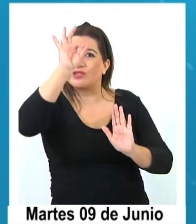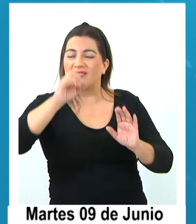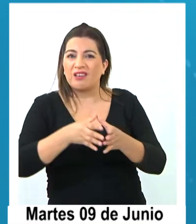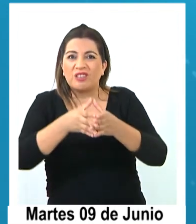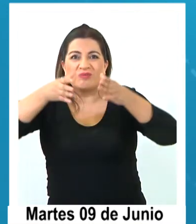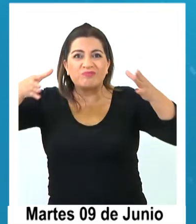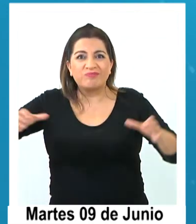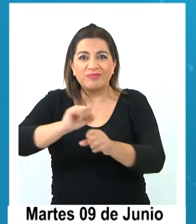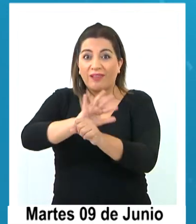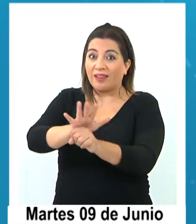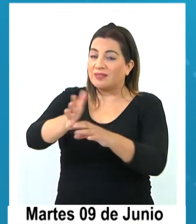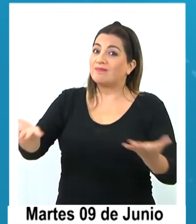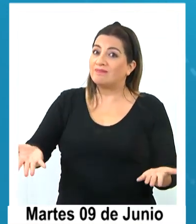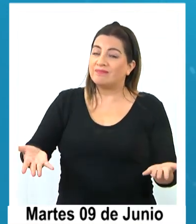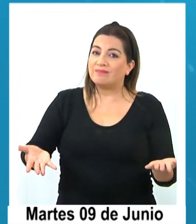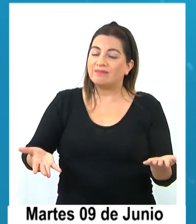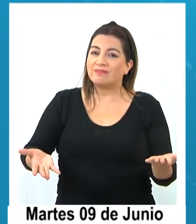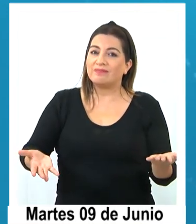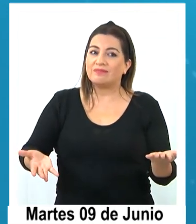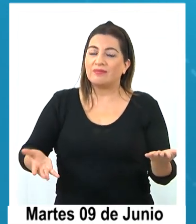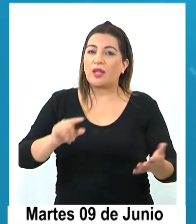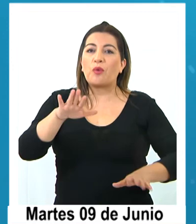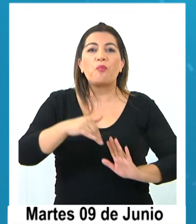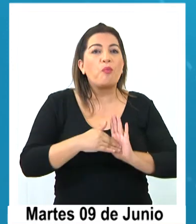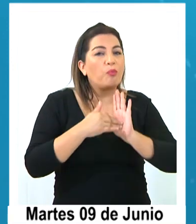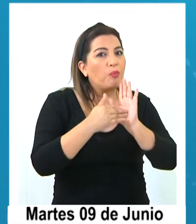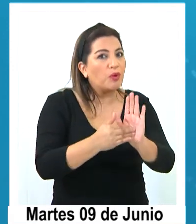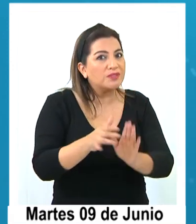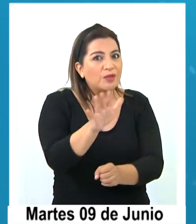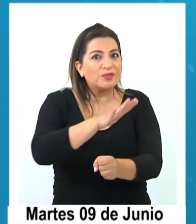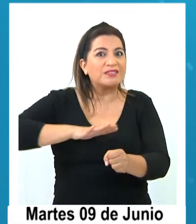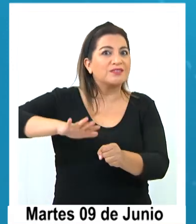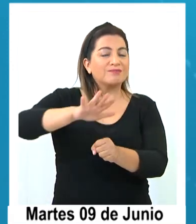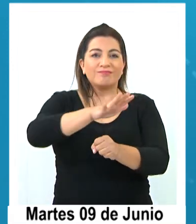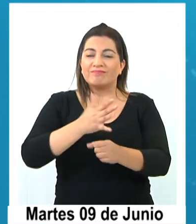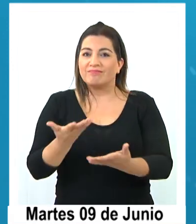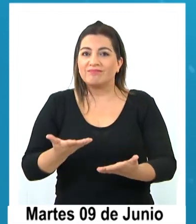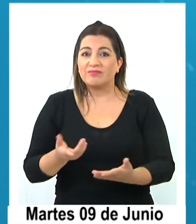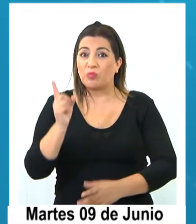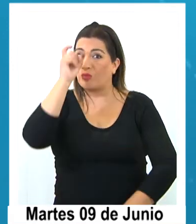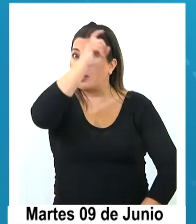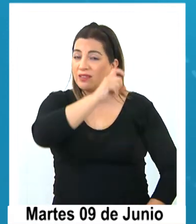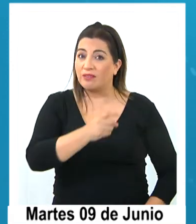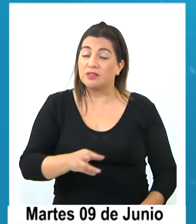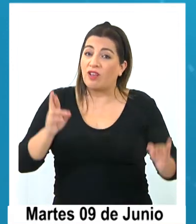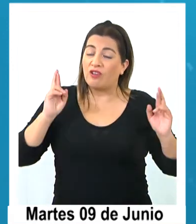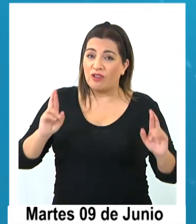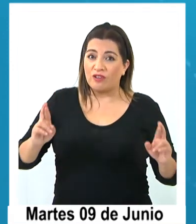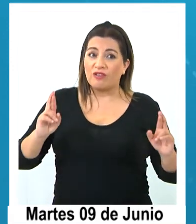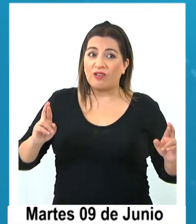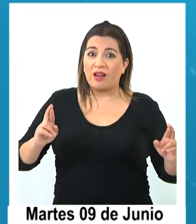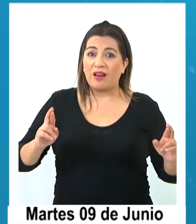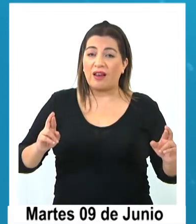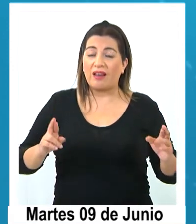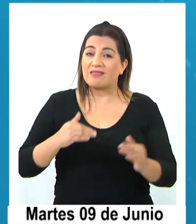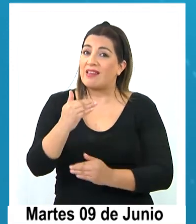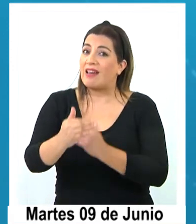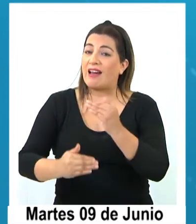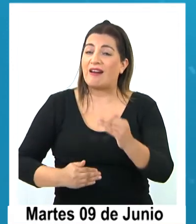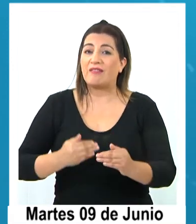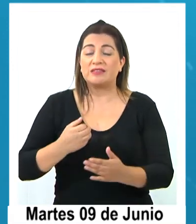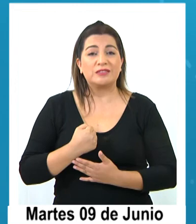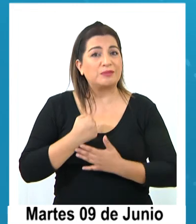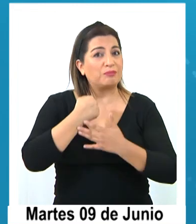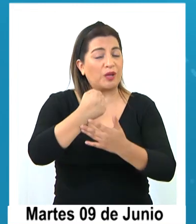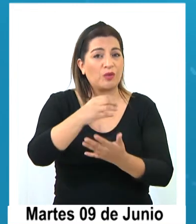cifras que ha revelado que está en una situación complicada, y esperemos que salga de esto por